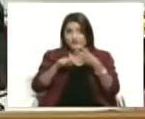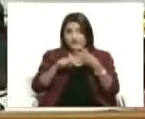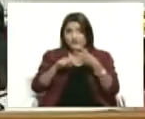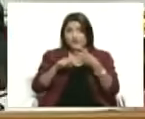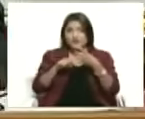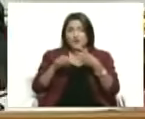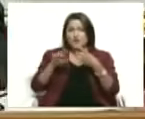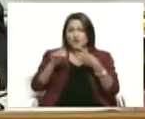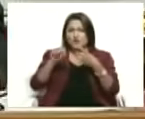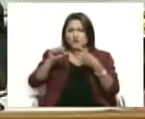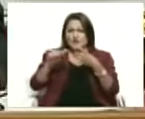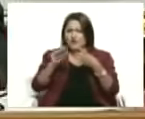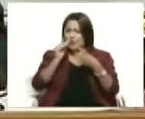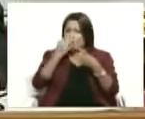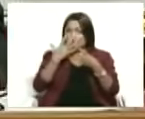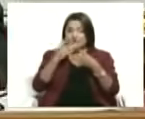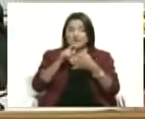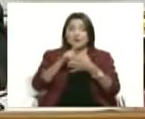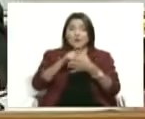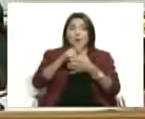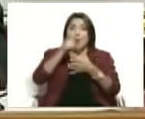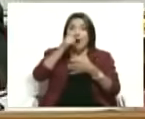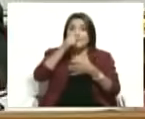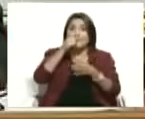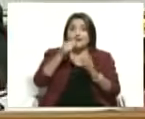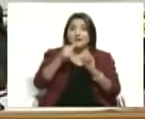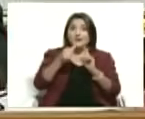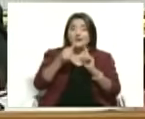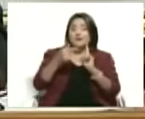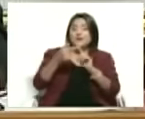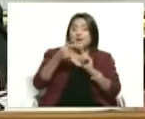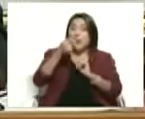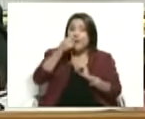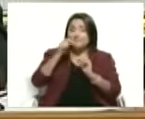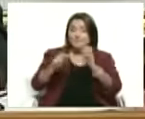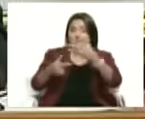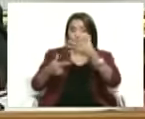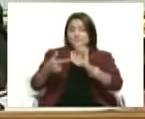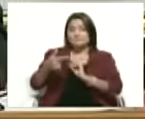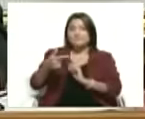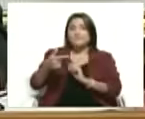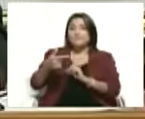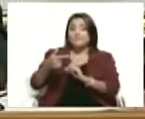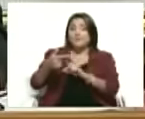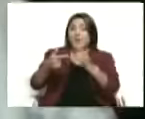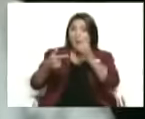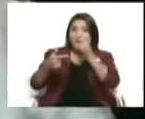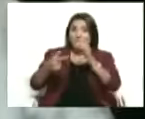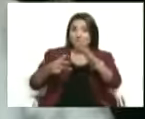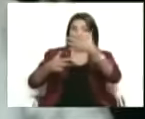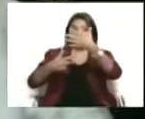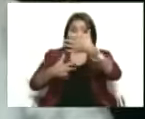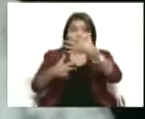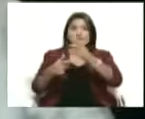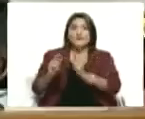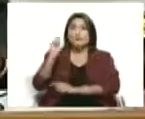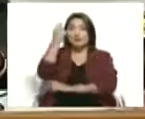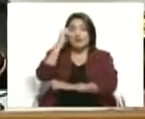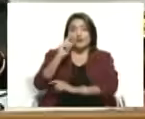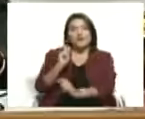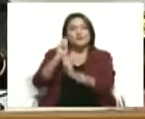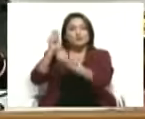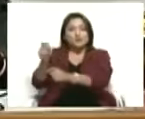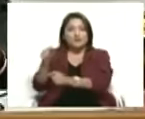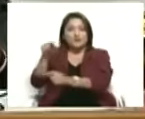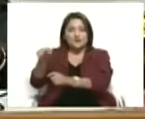Rosa León y los diputados Rubén Limas, Oscar Rondero y José Brito.